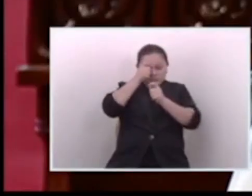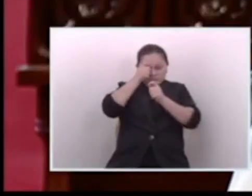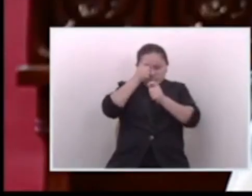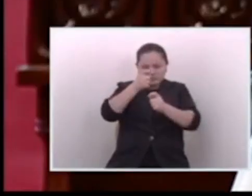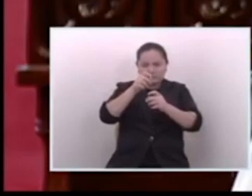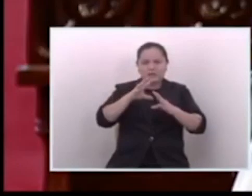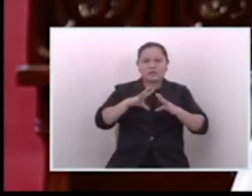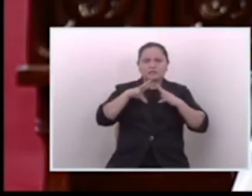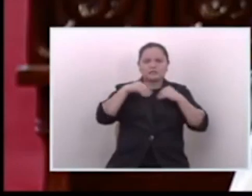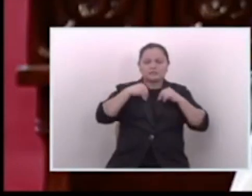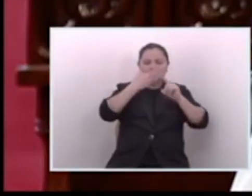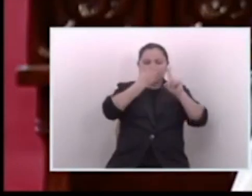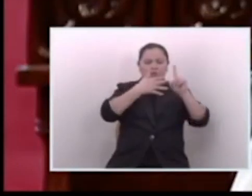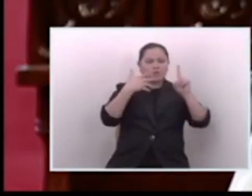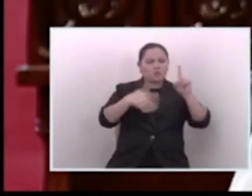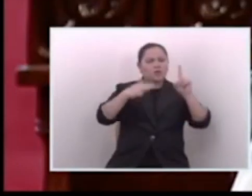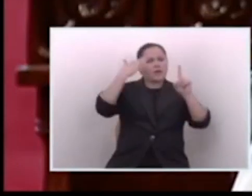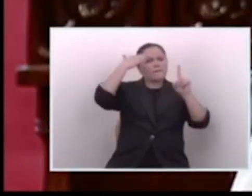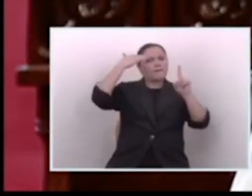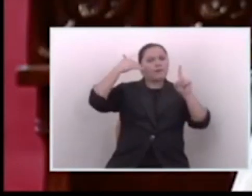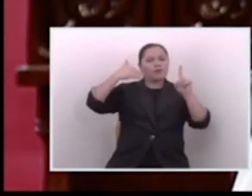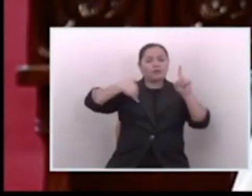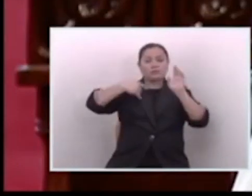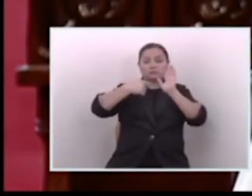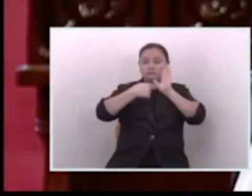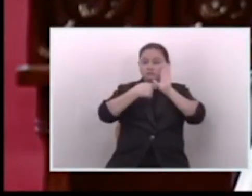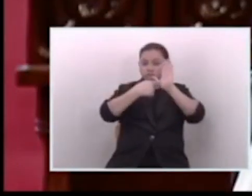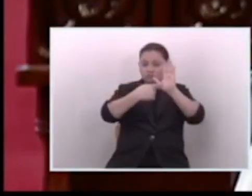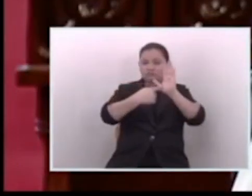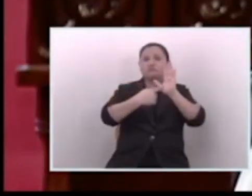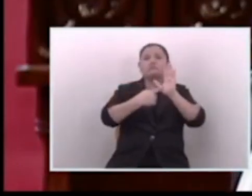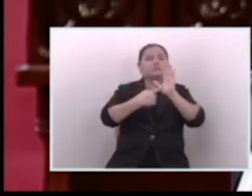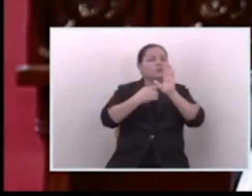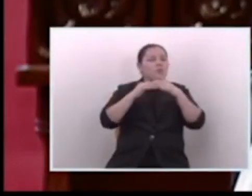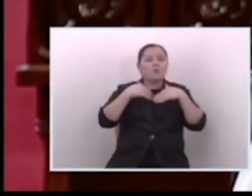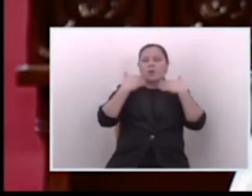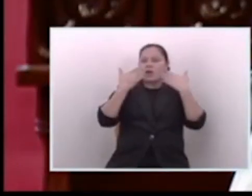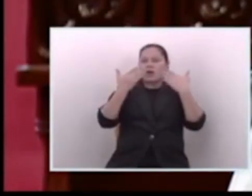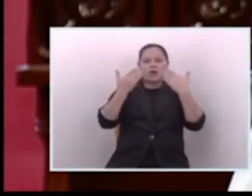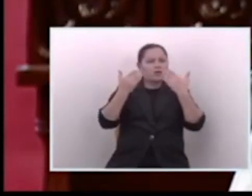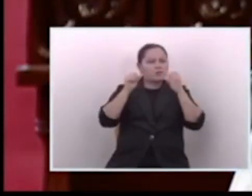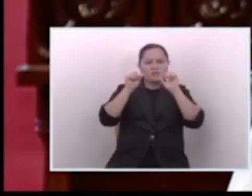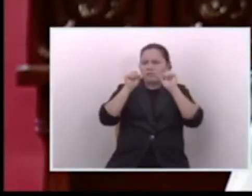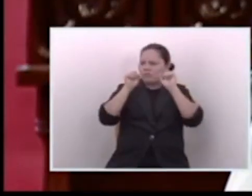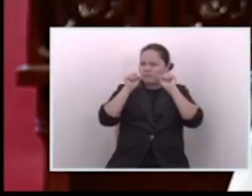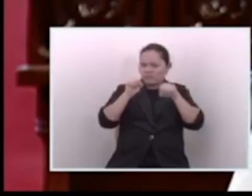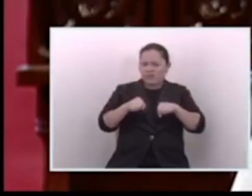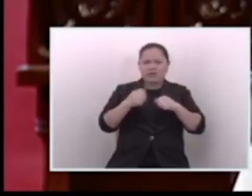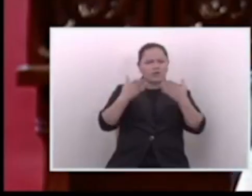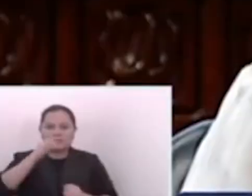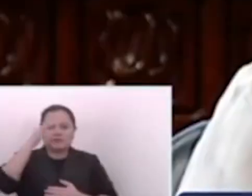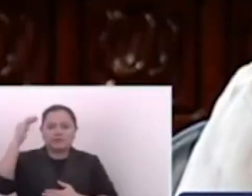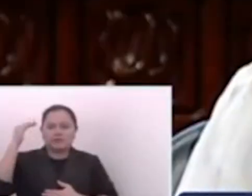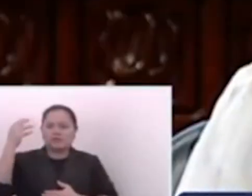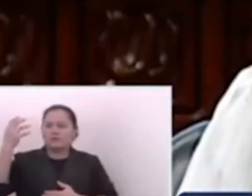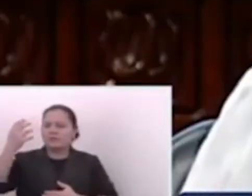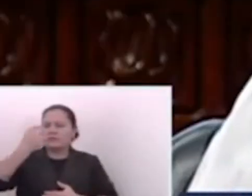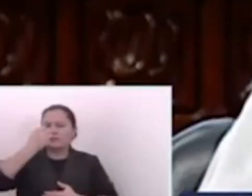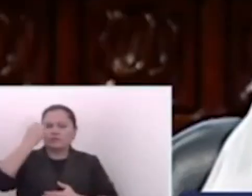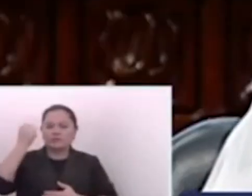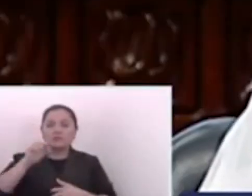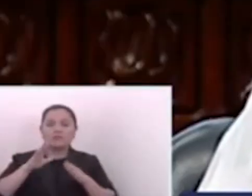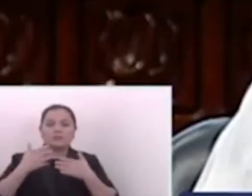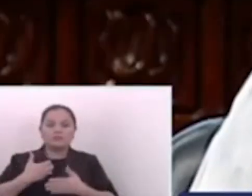del acontecimiento que se estaba ejecutando en el nombramiento de hija meritísima de El Salvador a Alfa Karina Rue. Porque